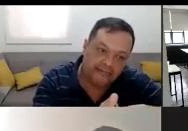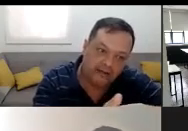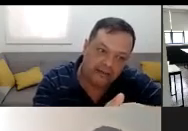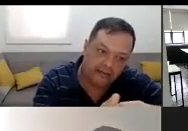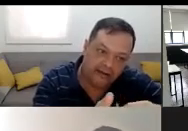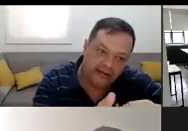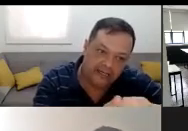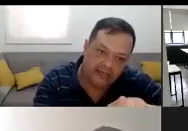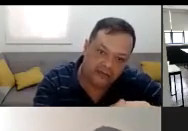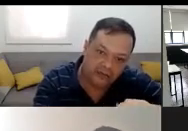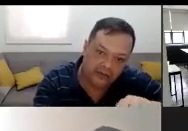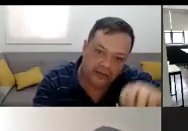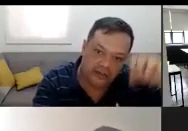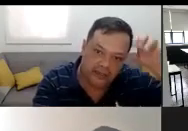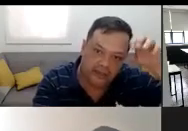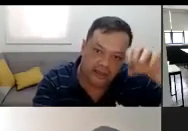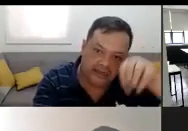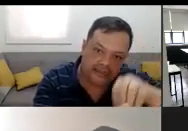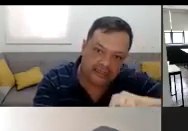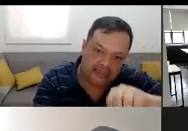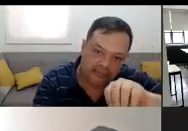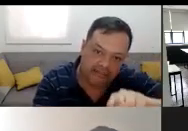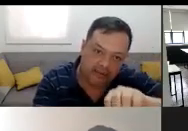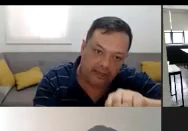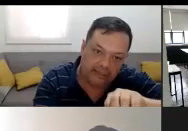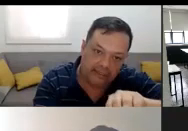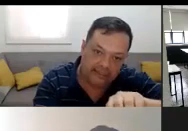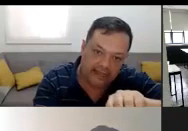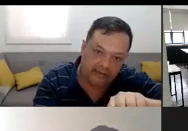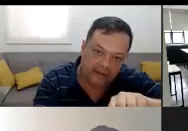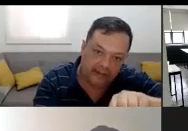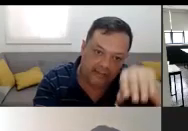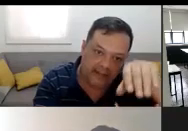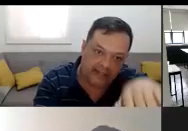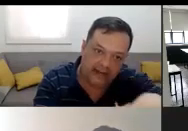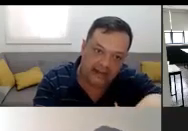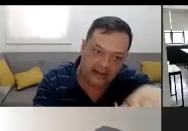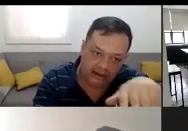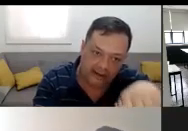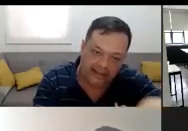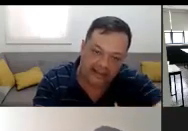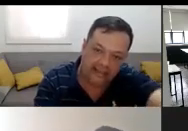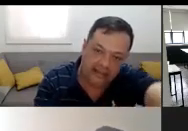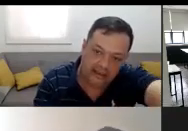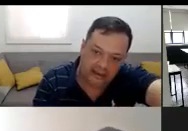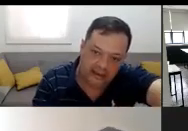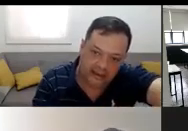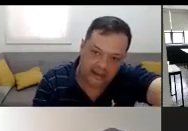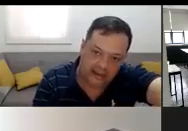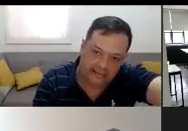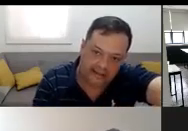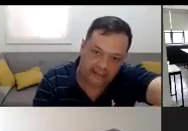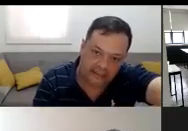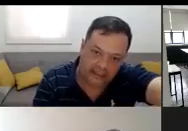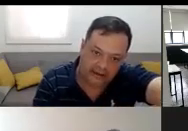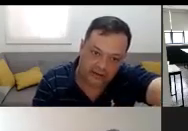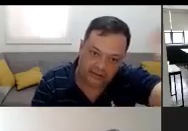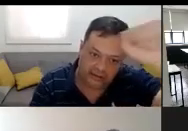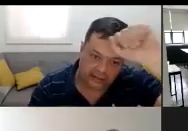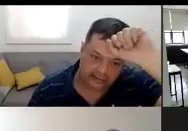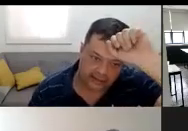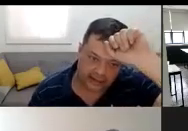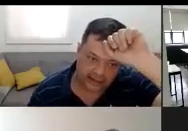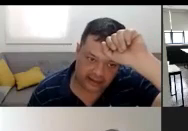el espejo de agua en la fachada sur, haces que se vaporice esta agua y meta la humedad a la parte